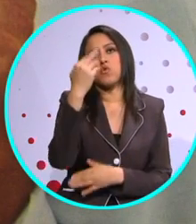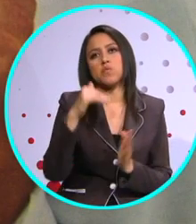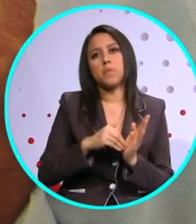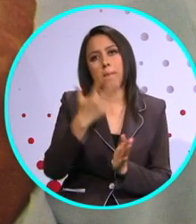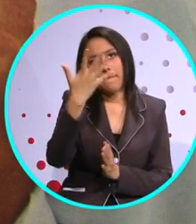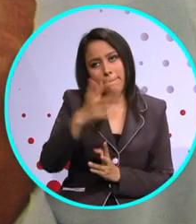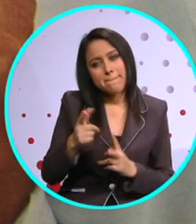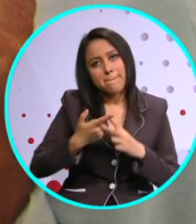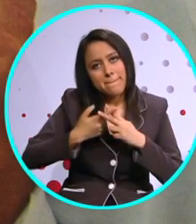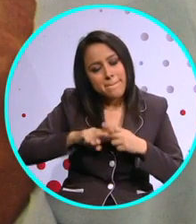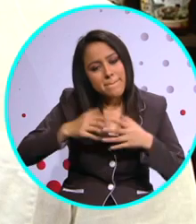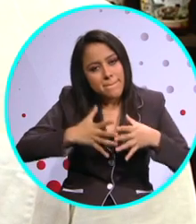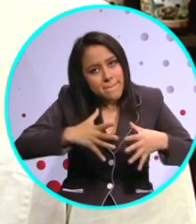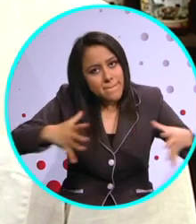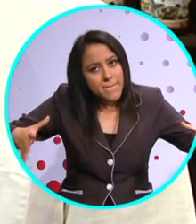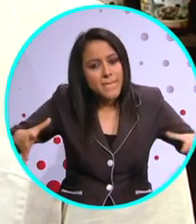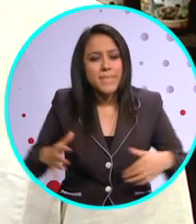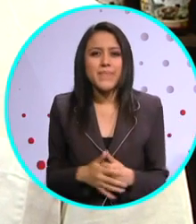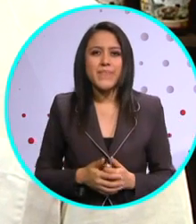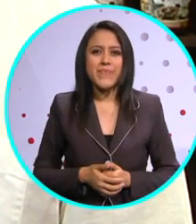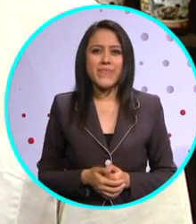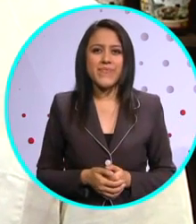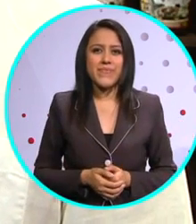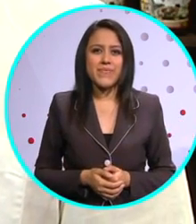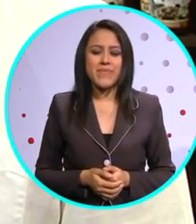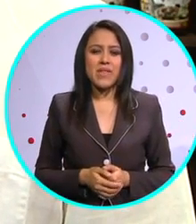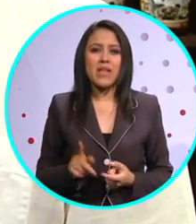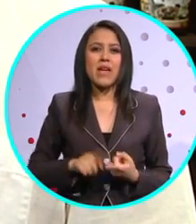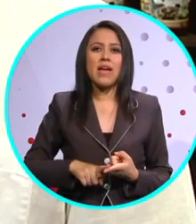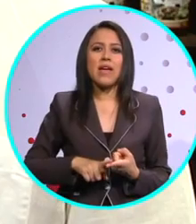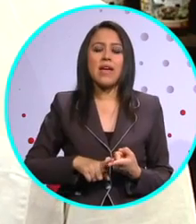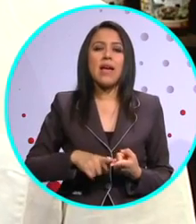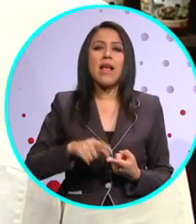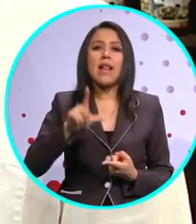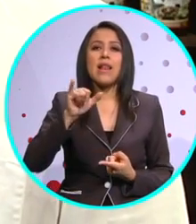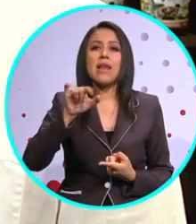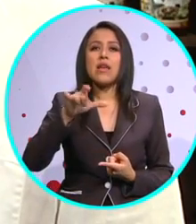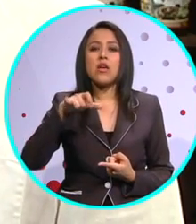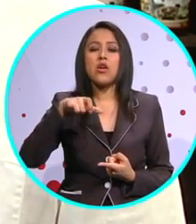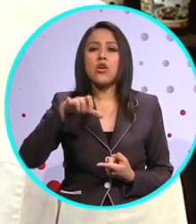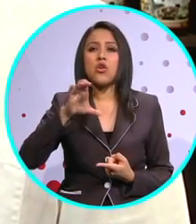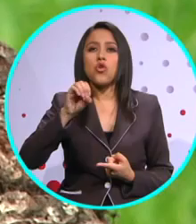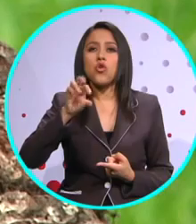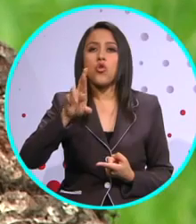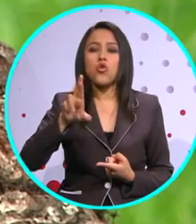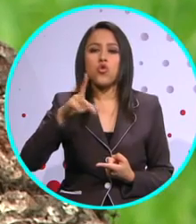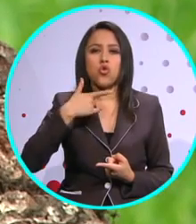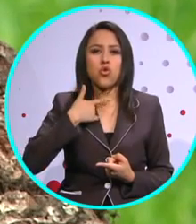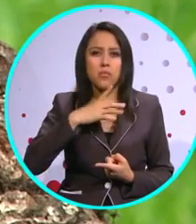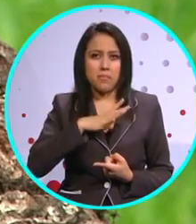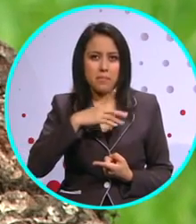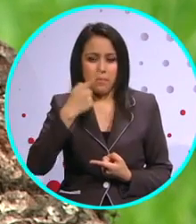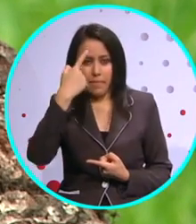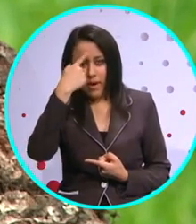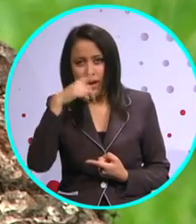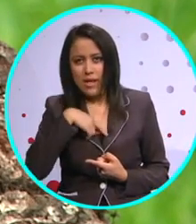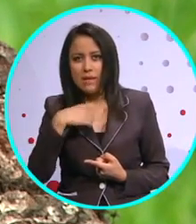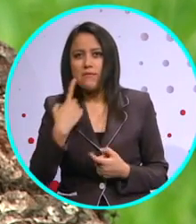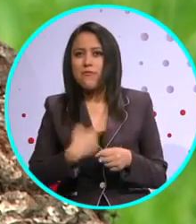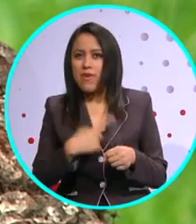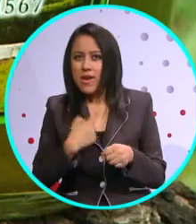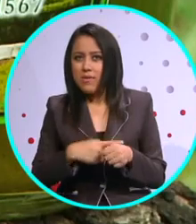más. Elaboramos de una diversidad, que son los licores. En este caso tenemos un licor antigripal hecho a base de